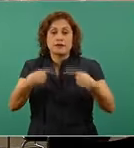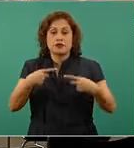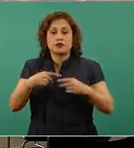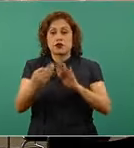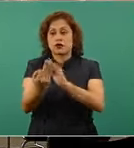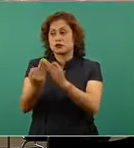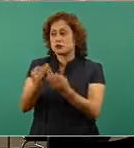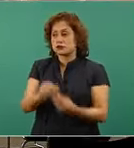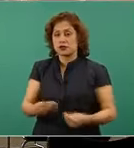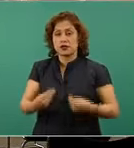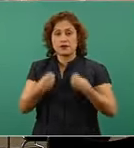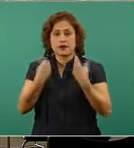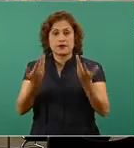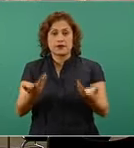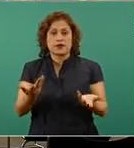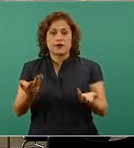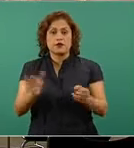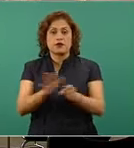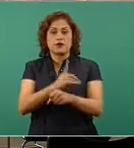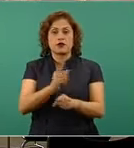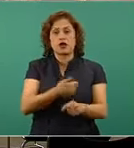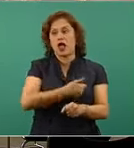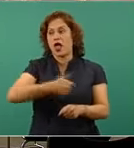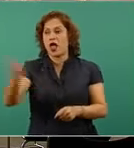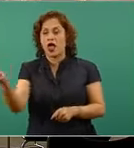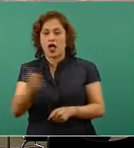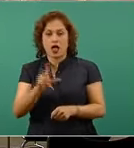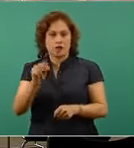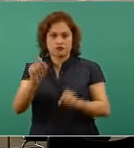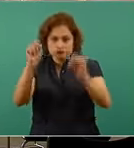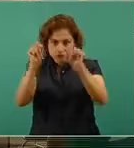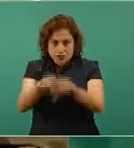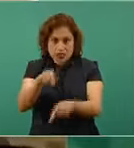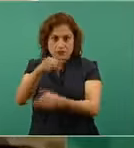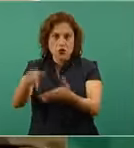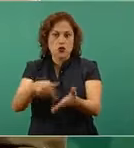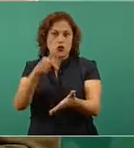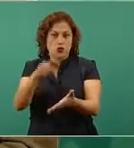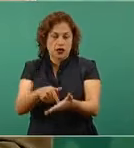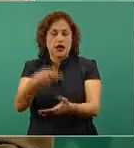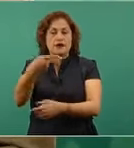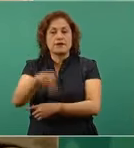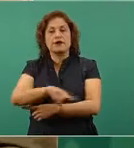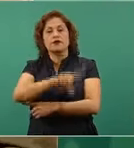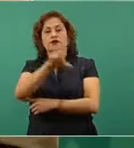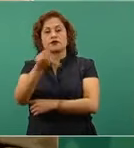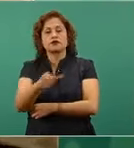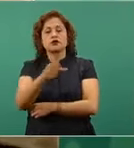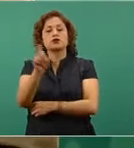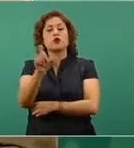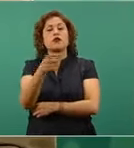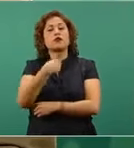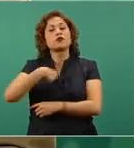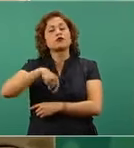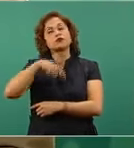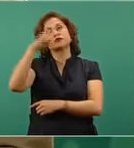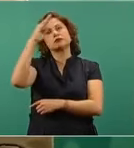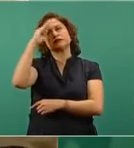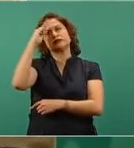las gentes locales moverse de un lugar a otro. Entonces, lo que es importante es cuando concentramos y necesitamos incrementar